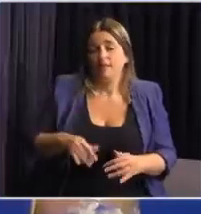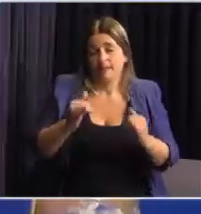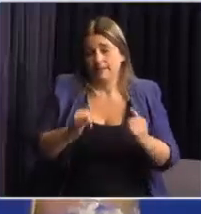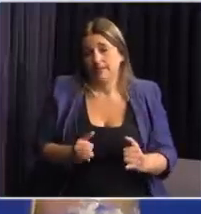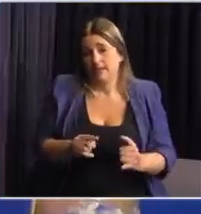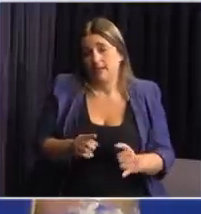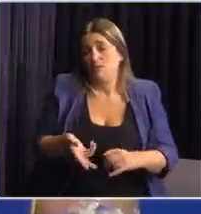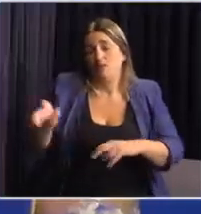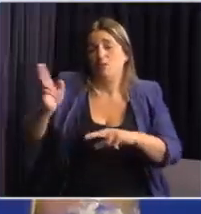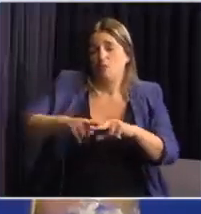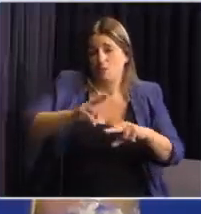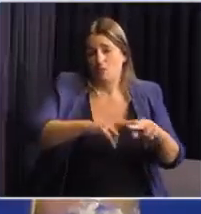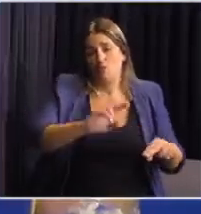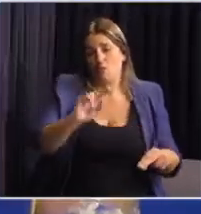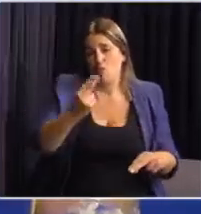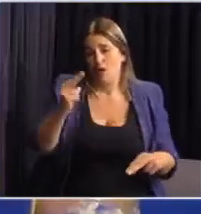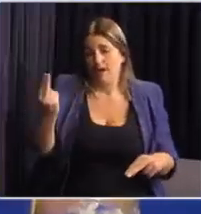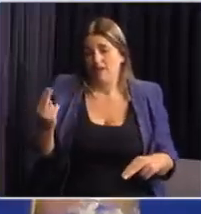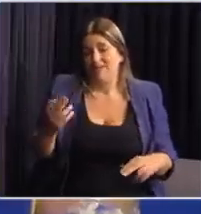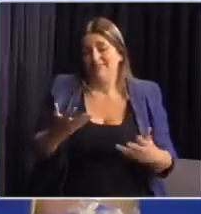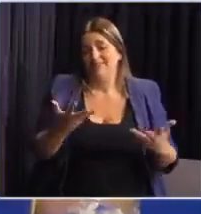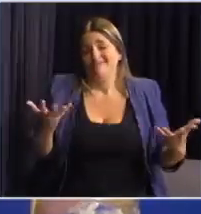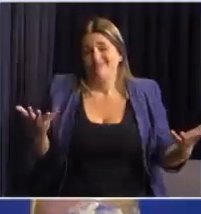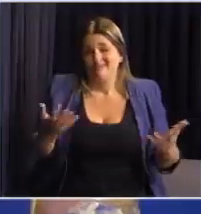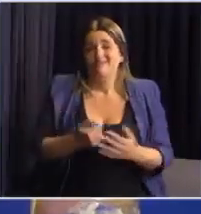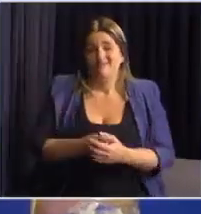lamentablemente, los fallecidos, que son el corolario